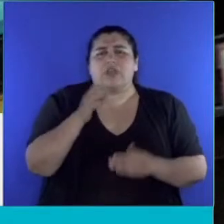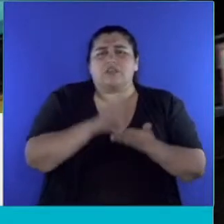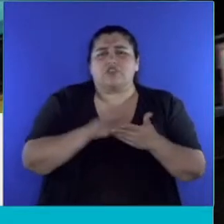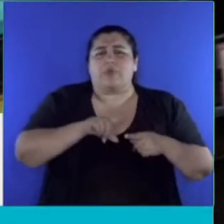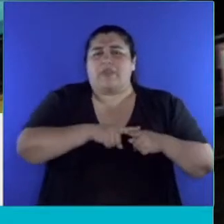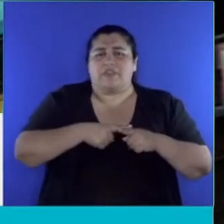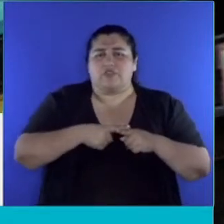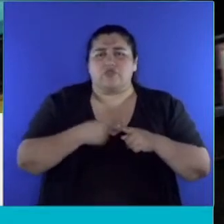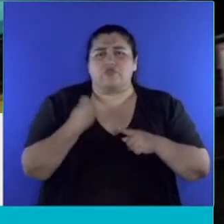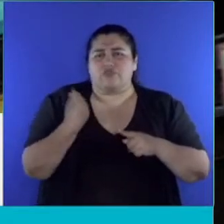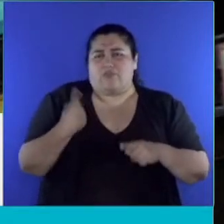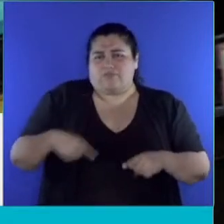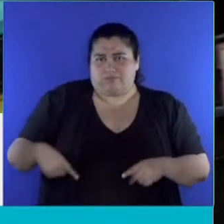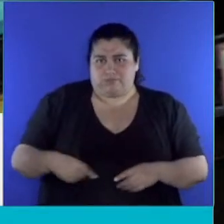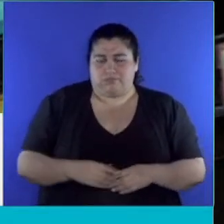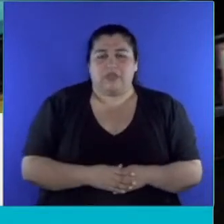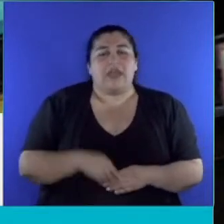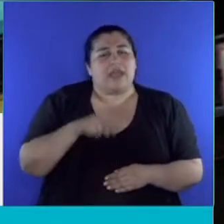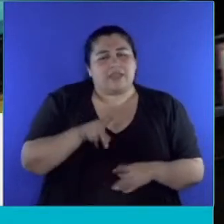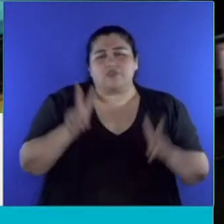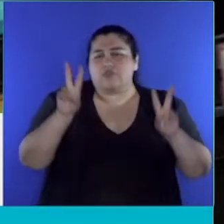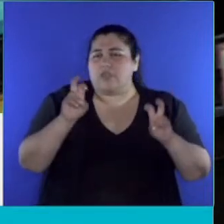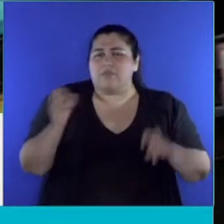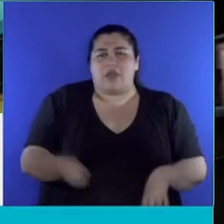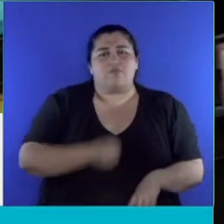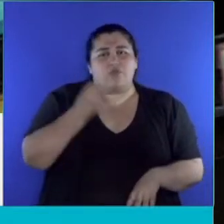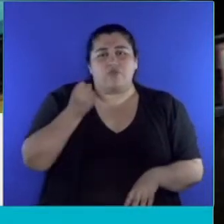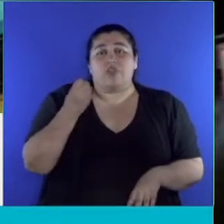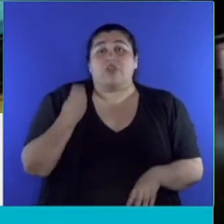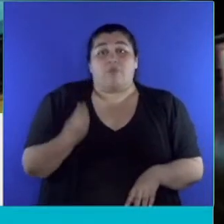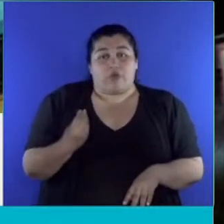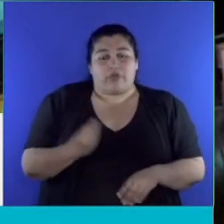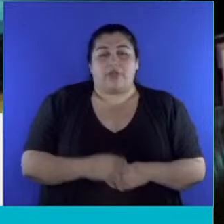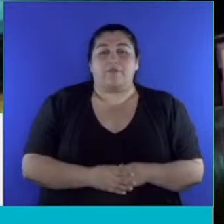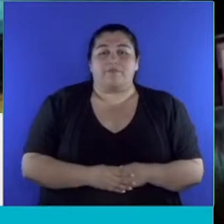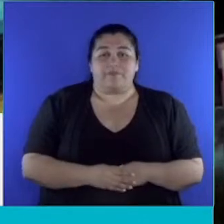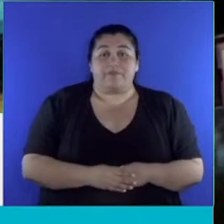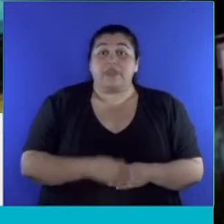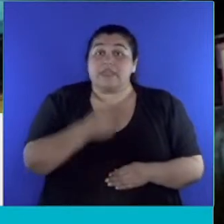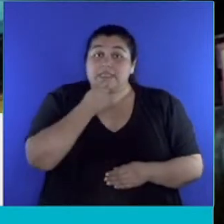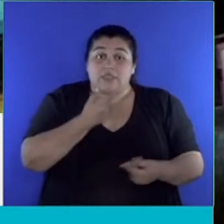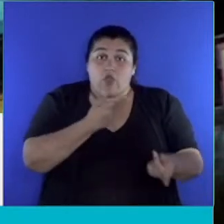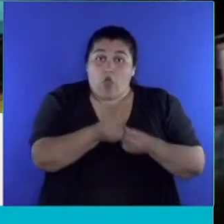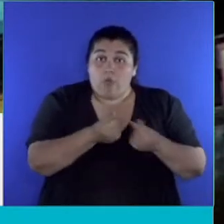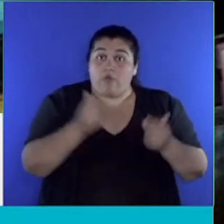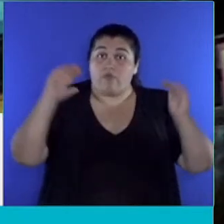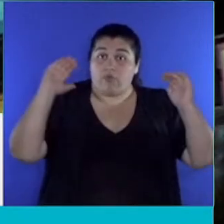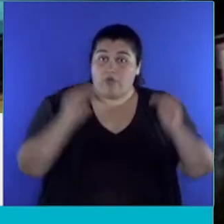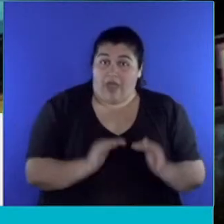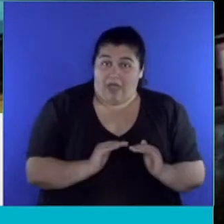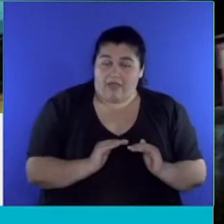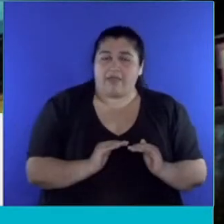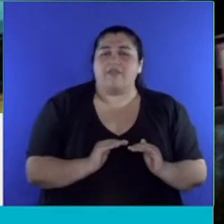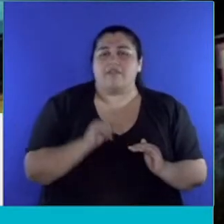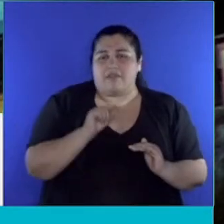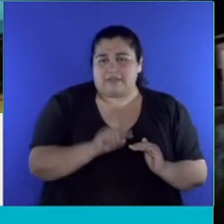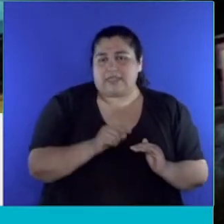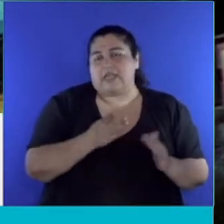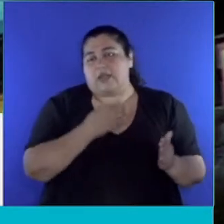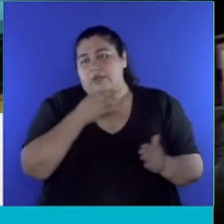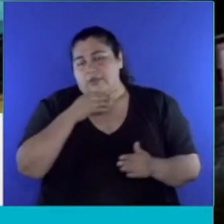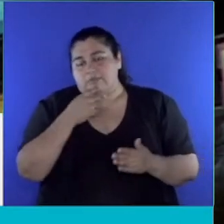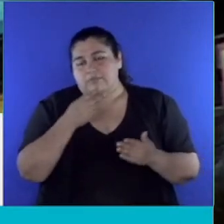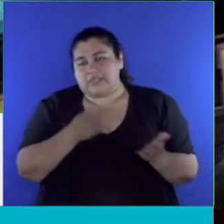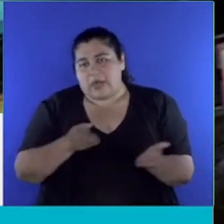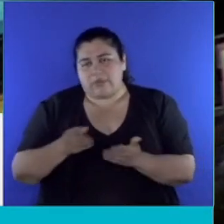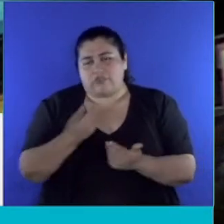discusión? Es muy, muy importante que, por supuesto, si la baja del consumo cae, ¿no?, en bienes y servicios en los hogares de